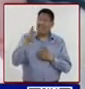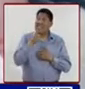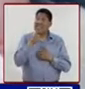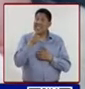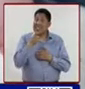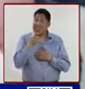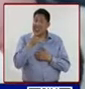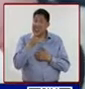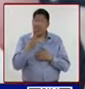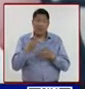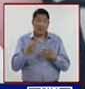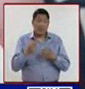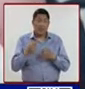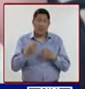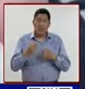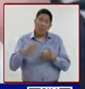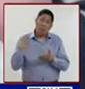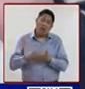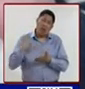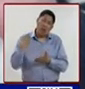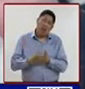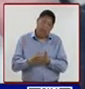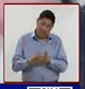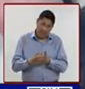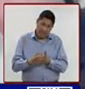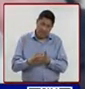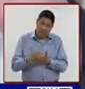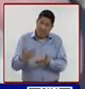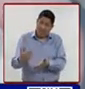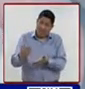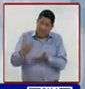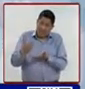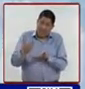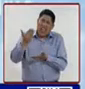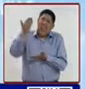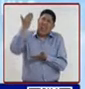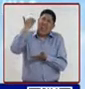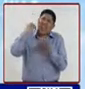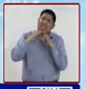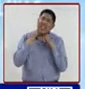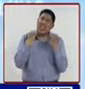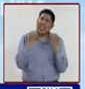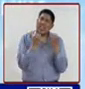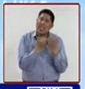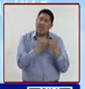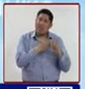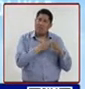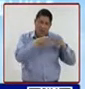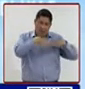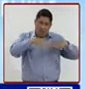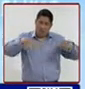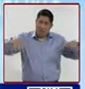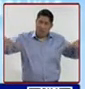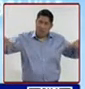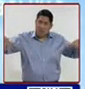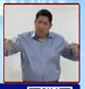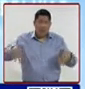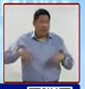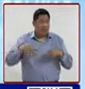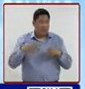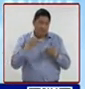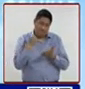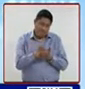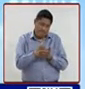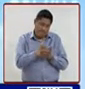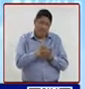aquellos socios que son los denominados platín se están llevando un pedazo del antiguo Simón Bolívar, de los tablones que quedaban. Sellado. Sellado